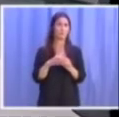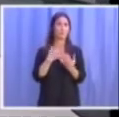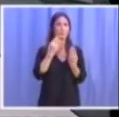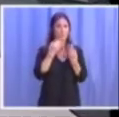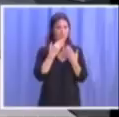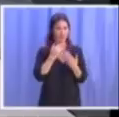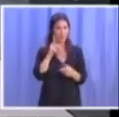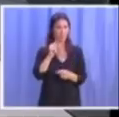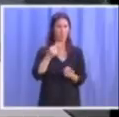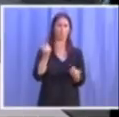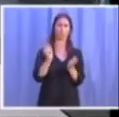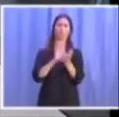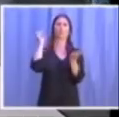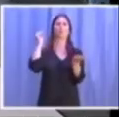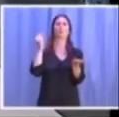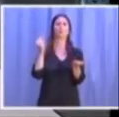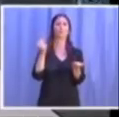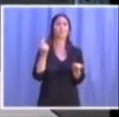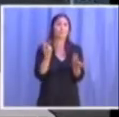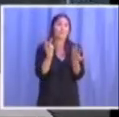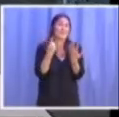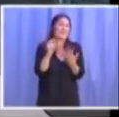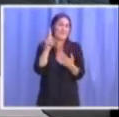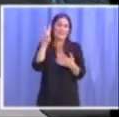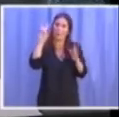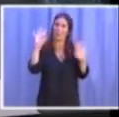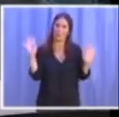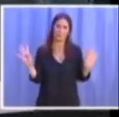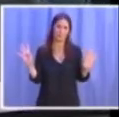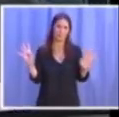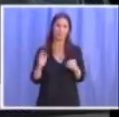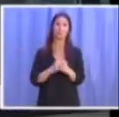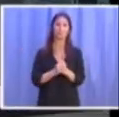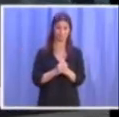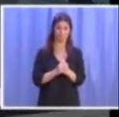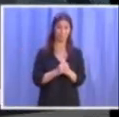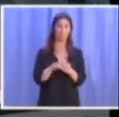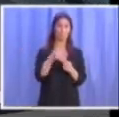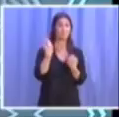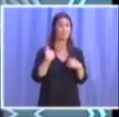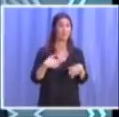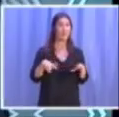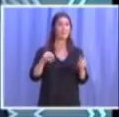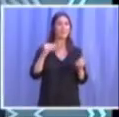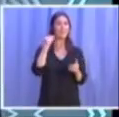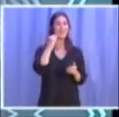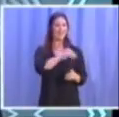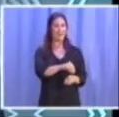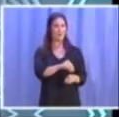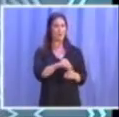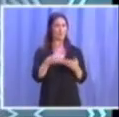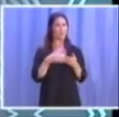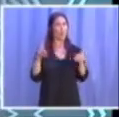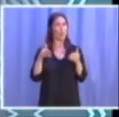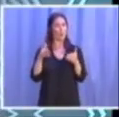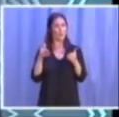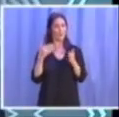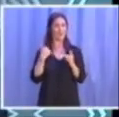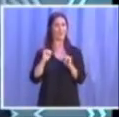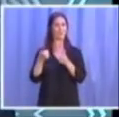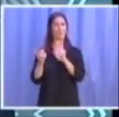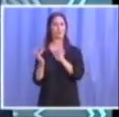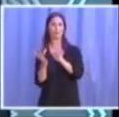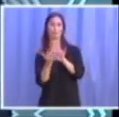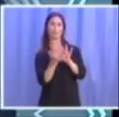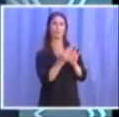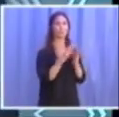muchas gracias. Qué rápido. Ha sido 60 segundos. Bien. Una vez roto el hielo, con este primer minuto de toma de